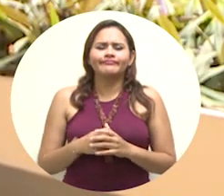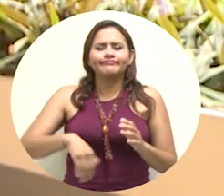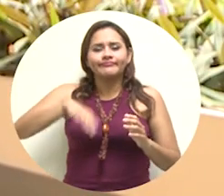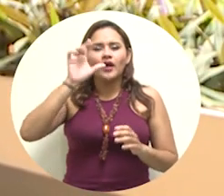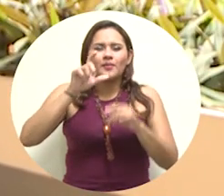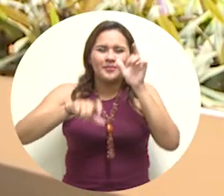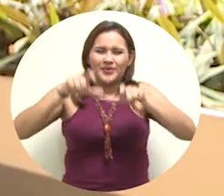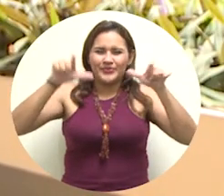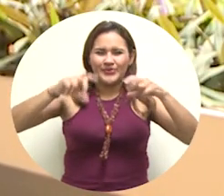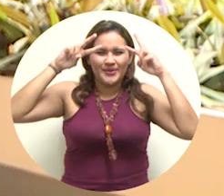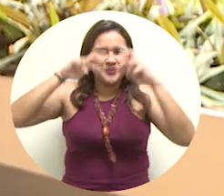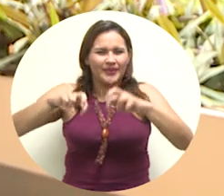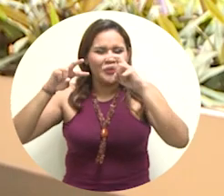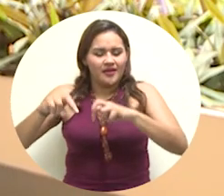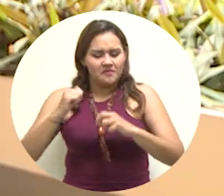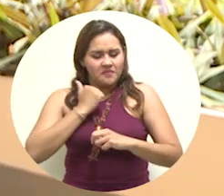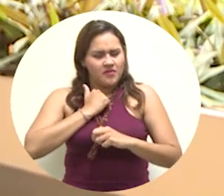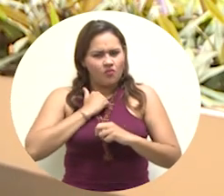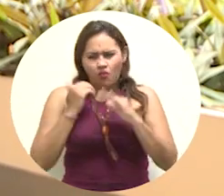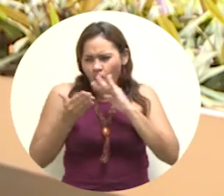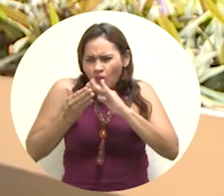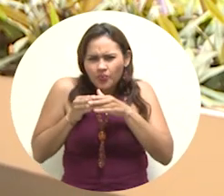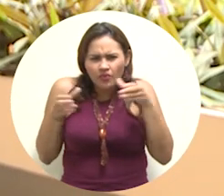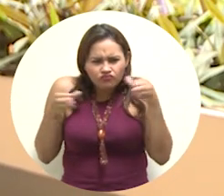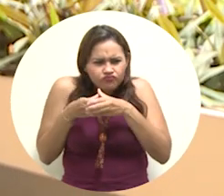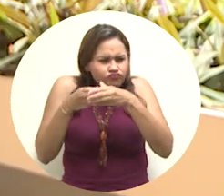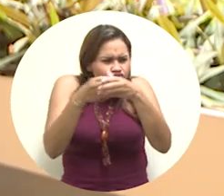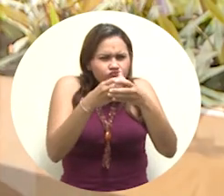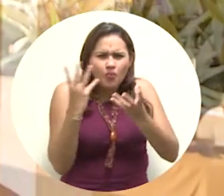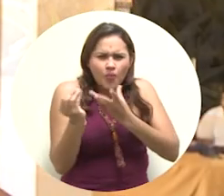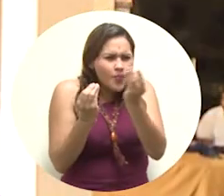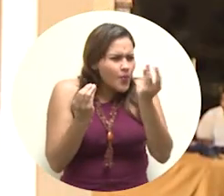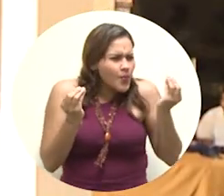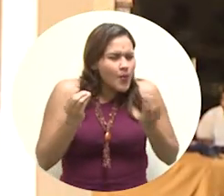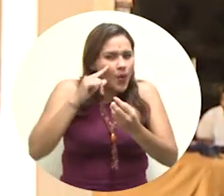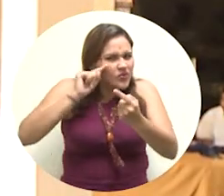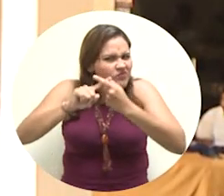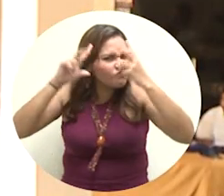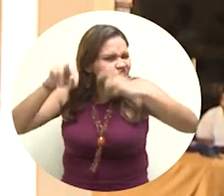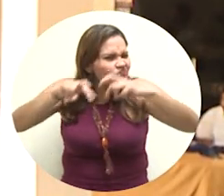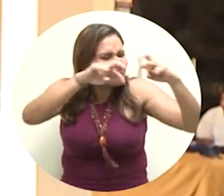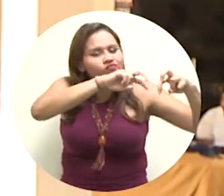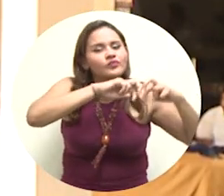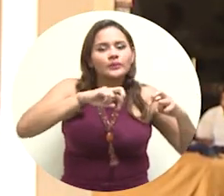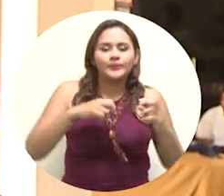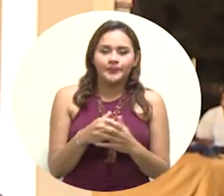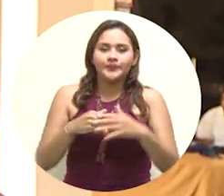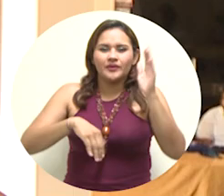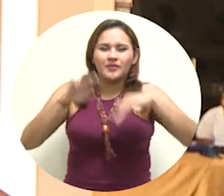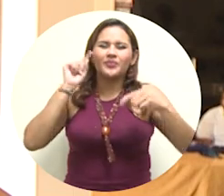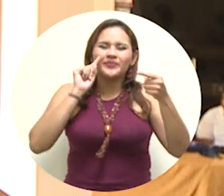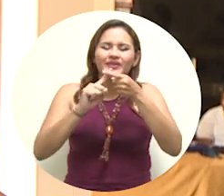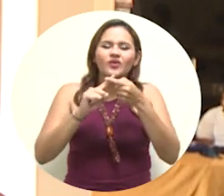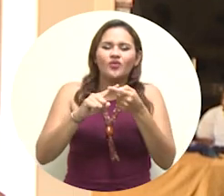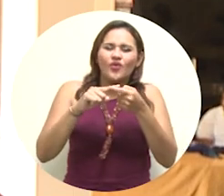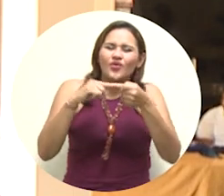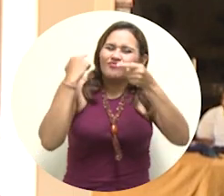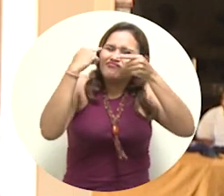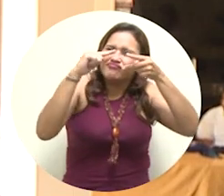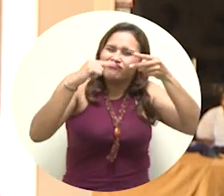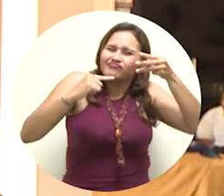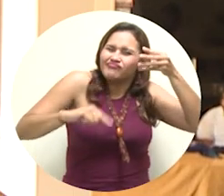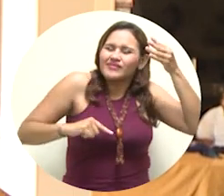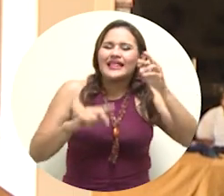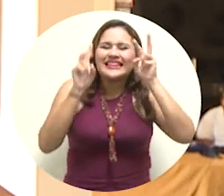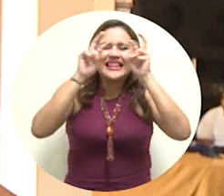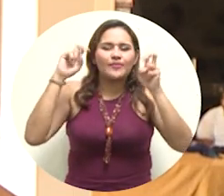propias comunidades, sus propios nichos para buscar futuras fuentes de investigación. ¿Cuáles son, digamos, los ejes temáticos que más valor le